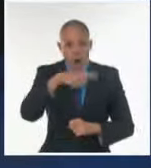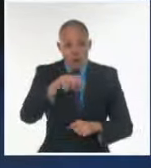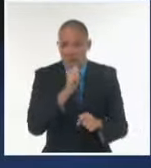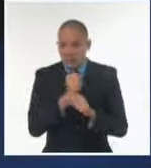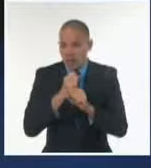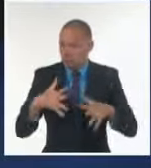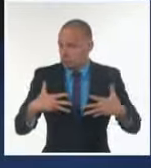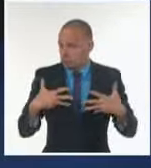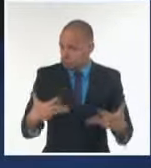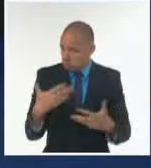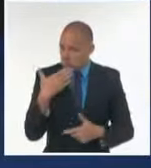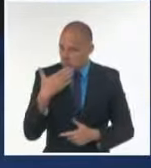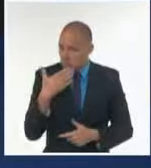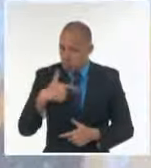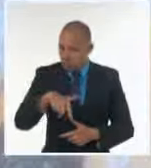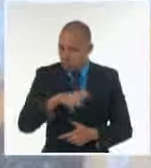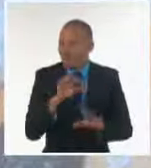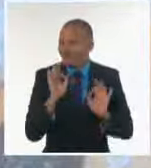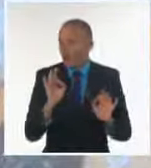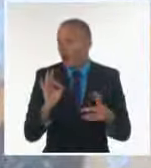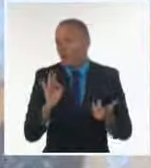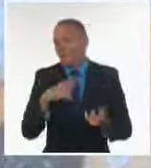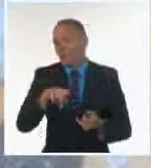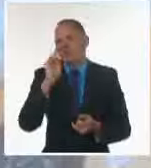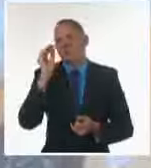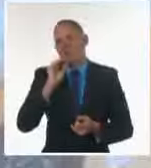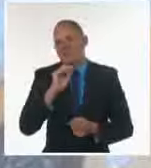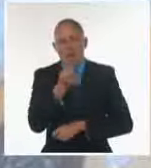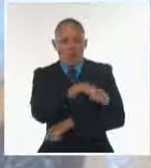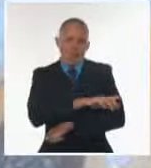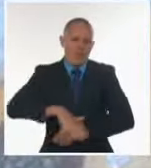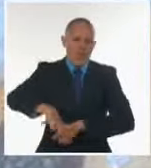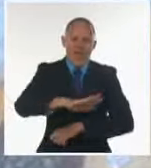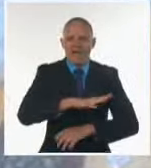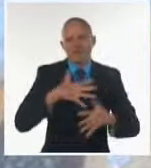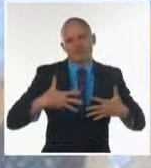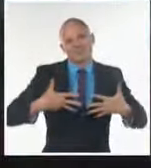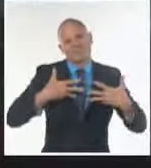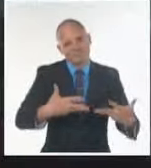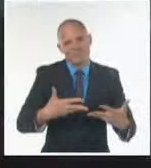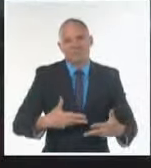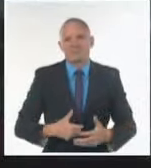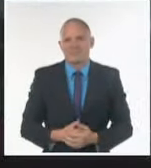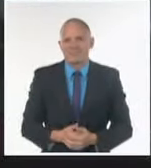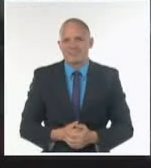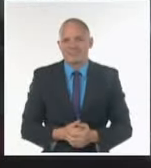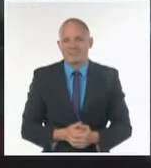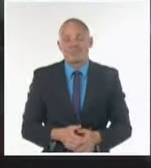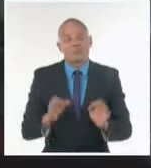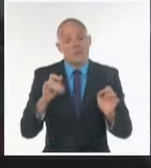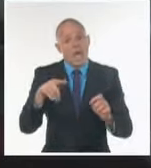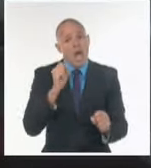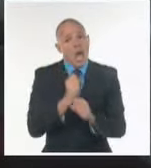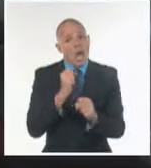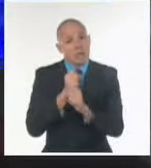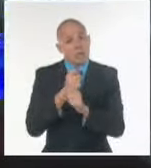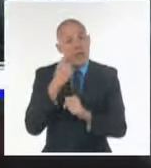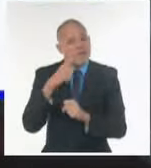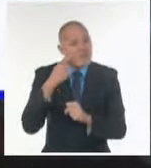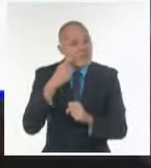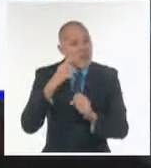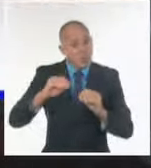todo, compromiso con Cuba, sobresalen en la intervención. Se está trabajando un periodo largo, se están haciendo